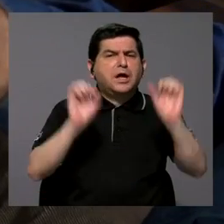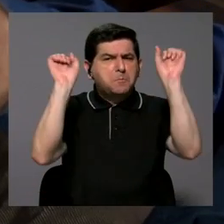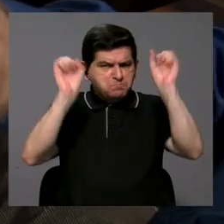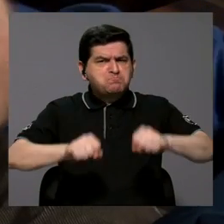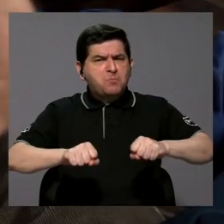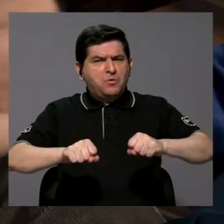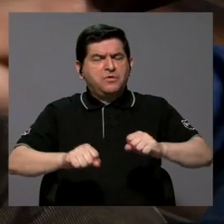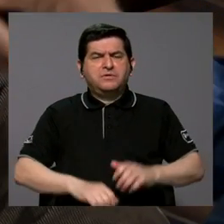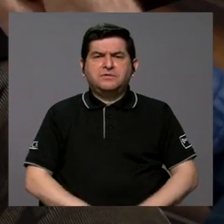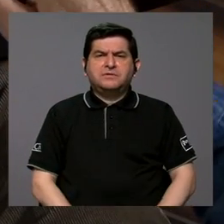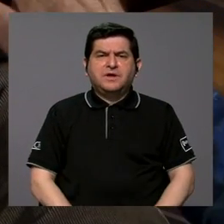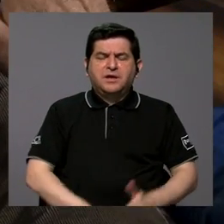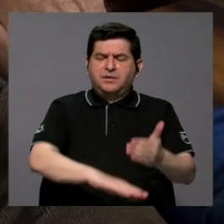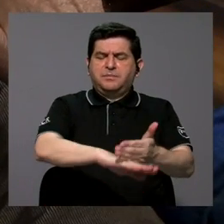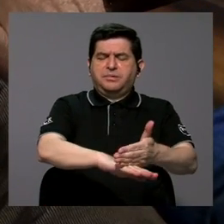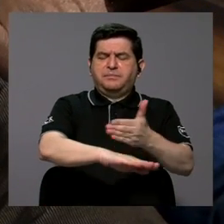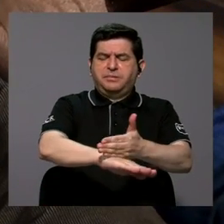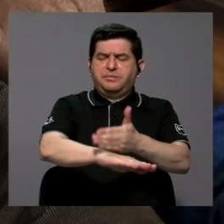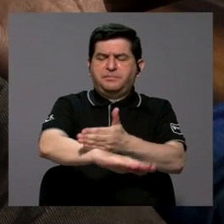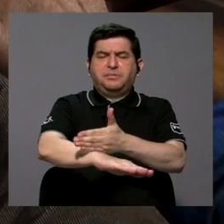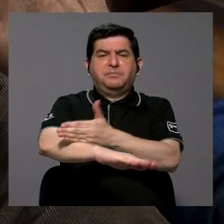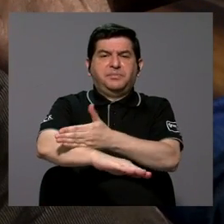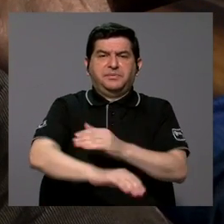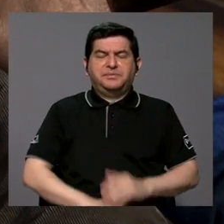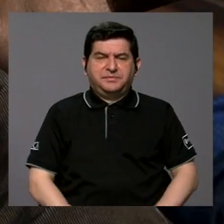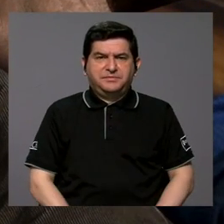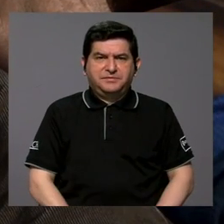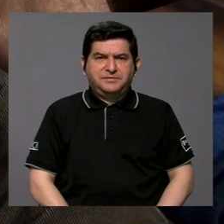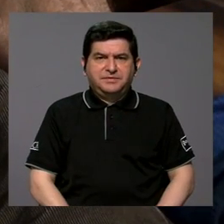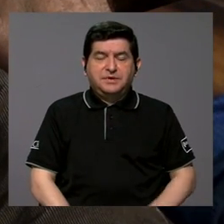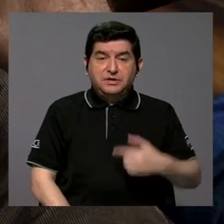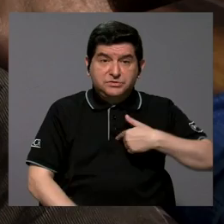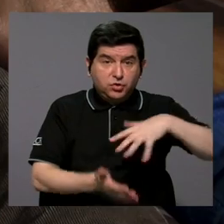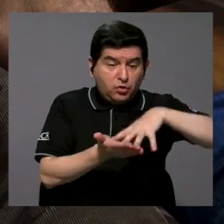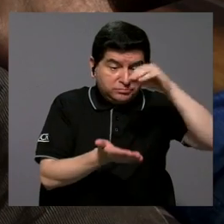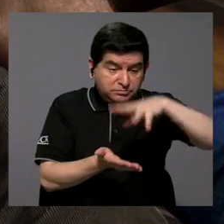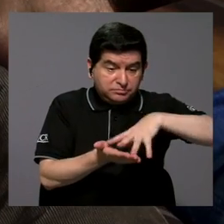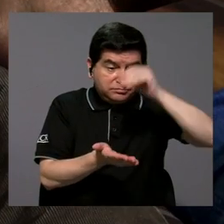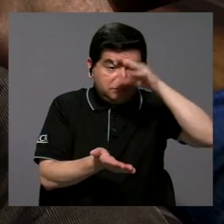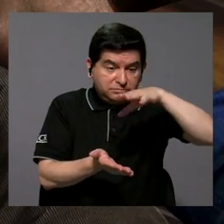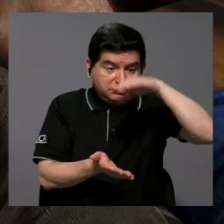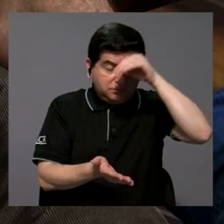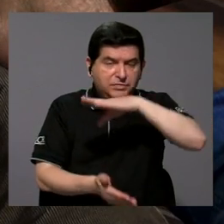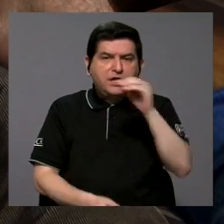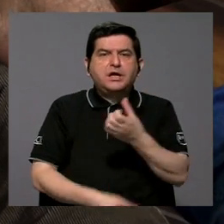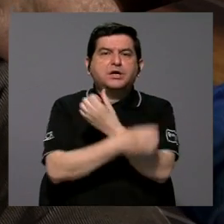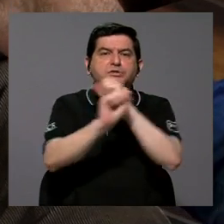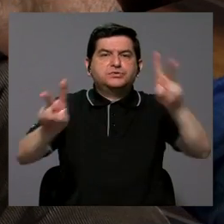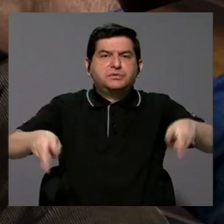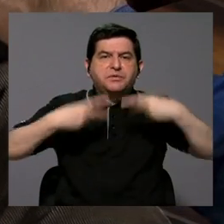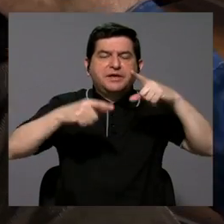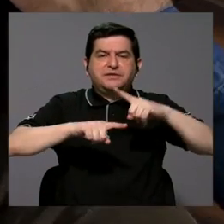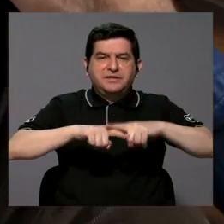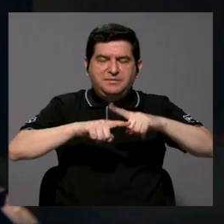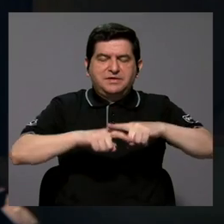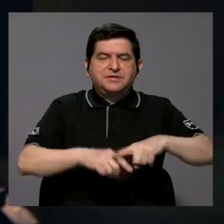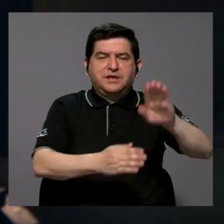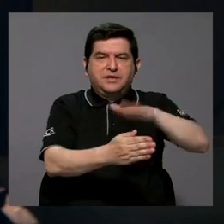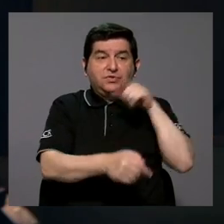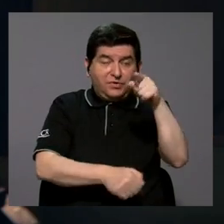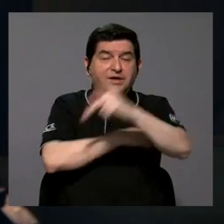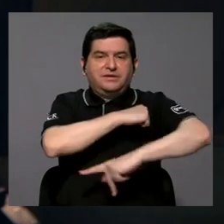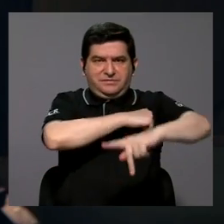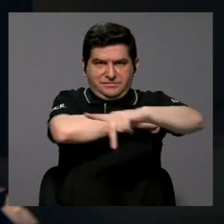lograr avanzar, aprender y sobrevivir de la música en ese